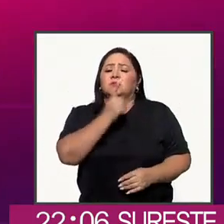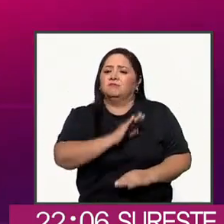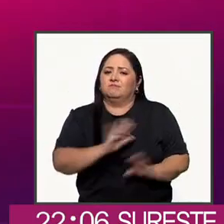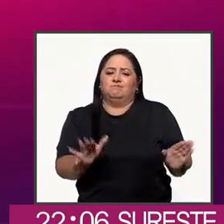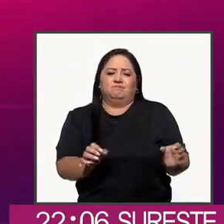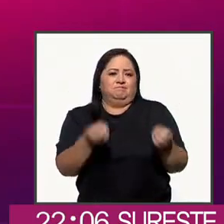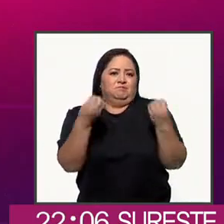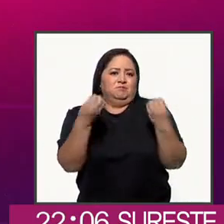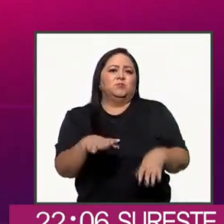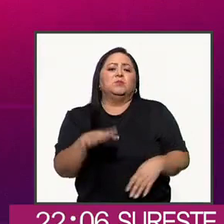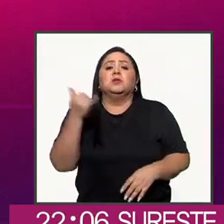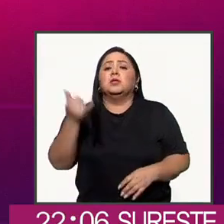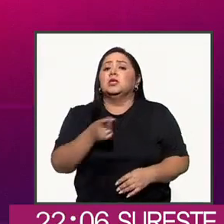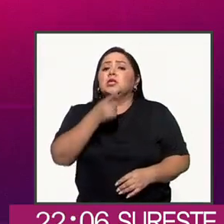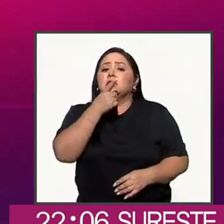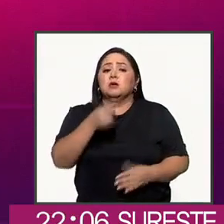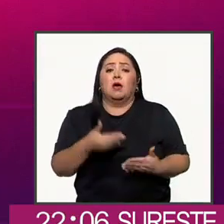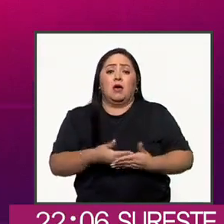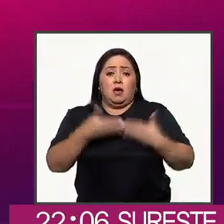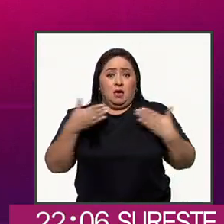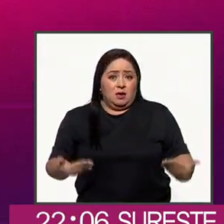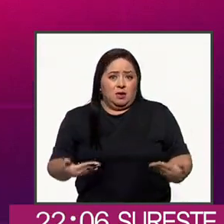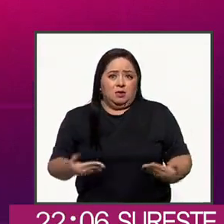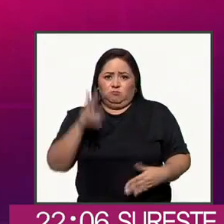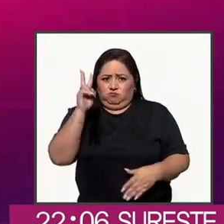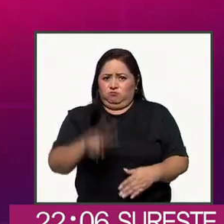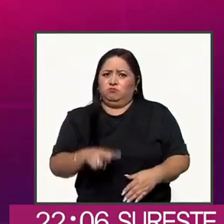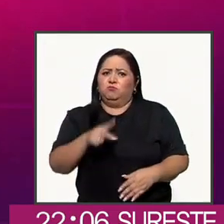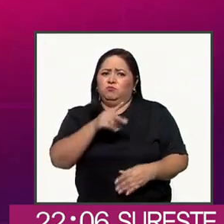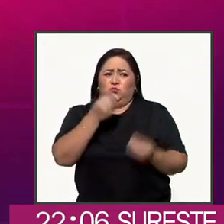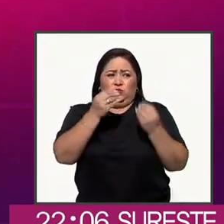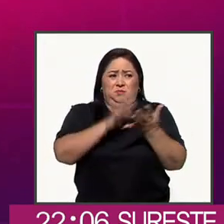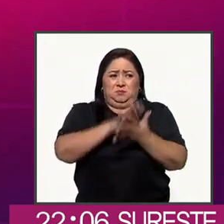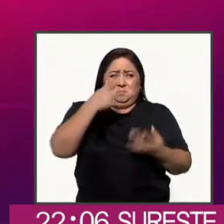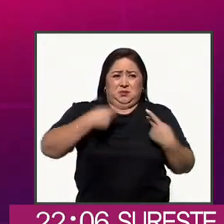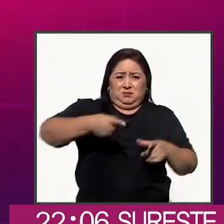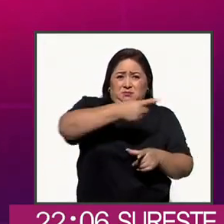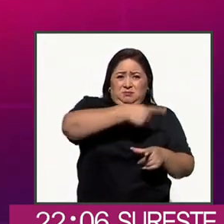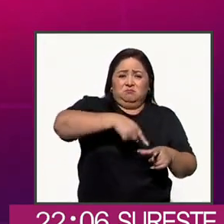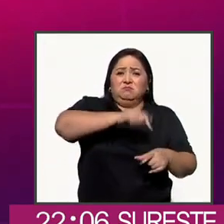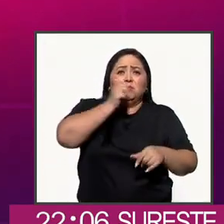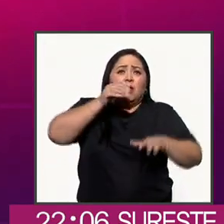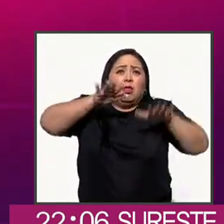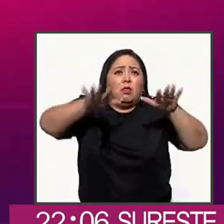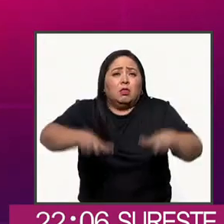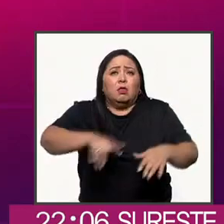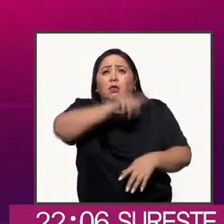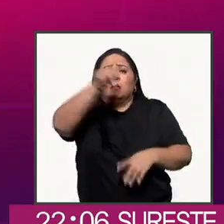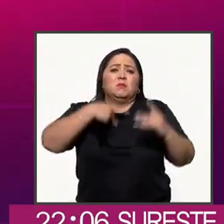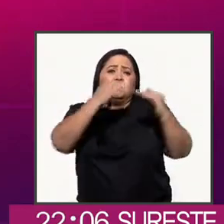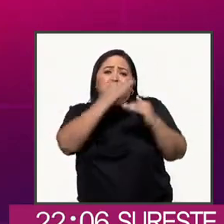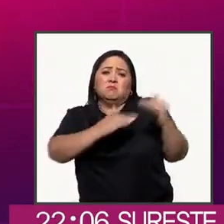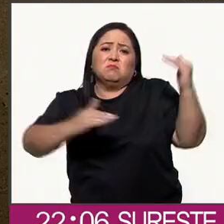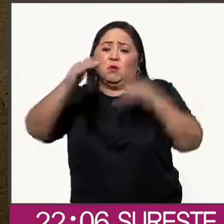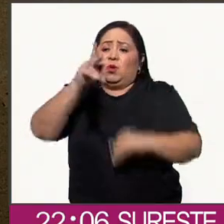ya la perdimos. Y dijo que ahora, en forma abierta, la mayoría de sus ministros están al servicio de los potentados y alejados del pueblo.